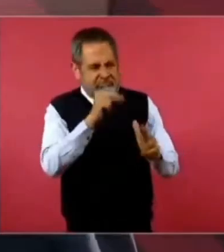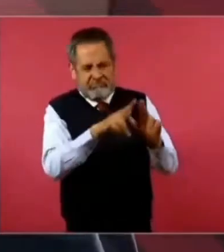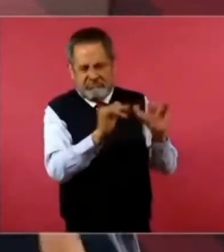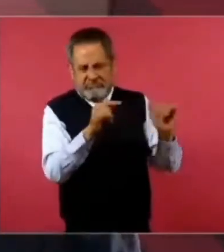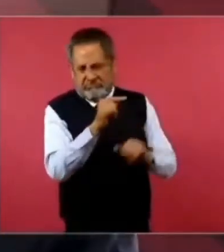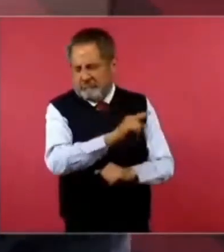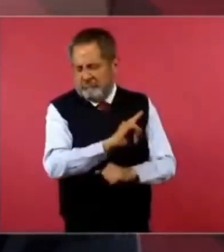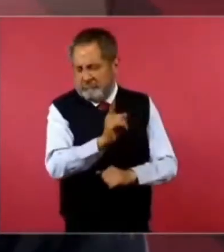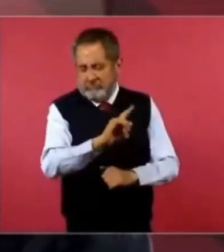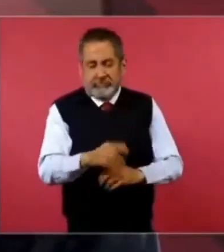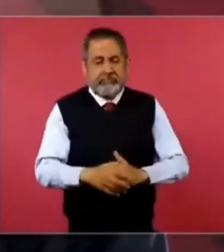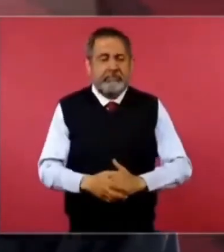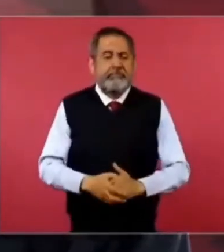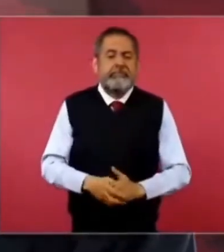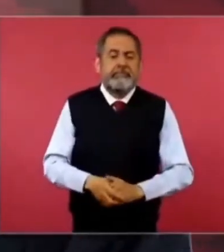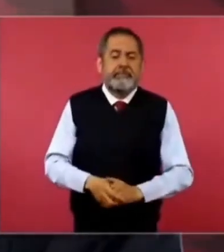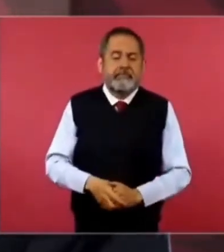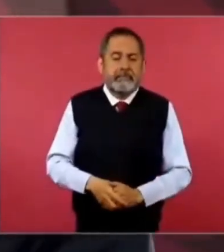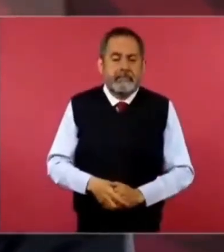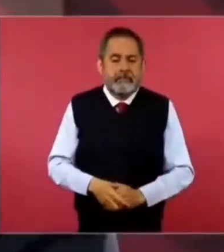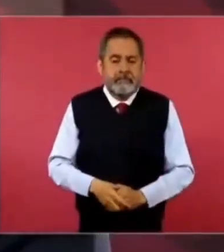O sea,